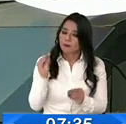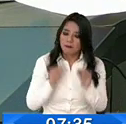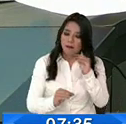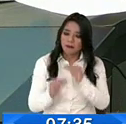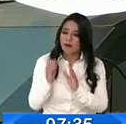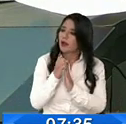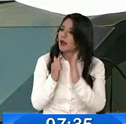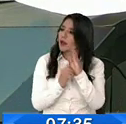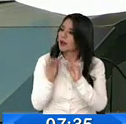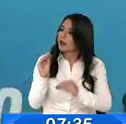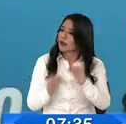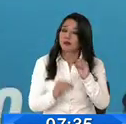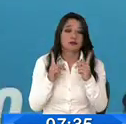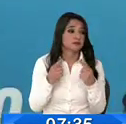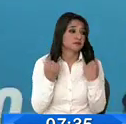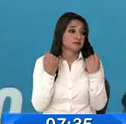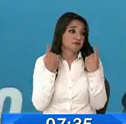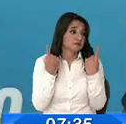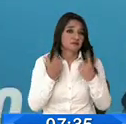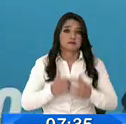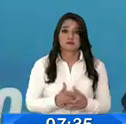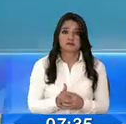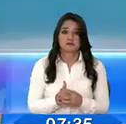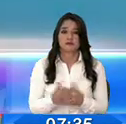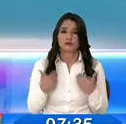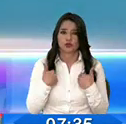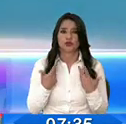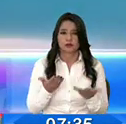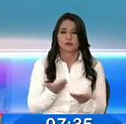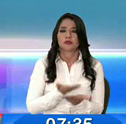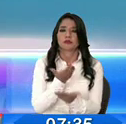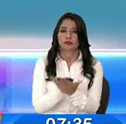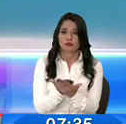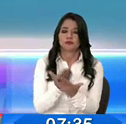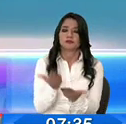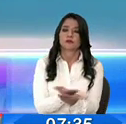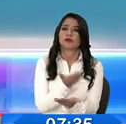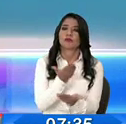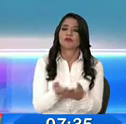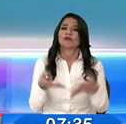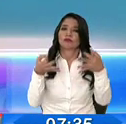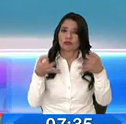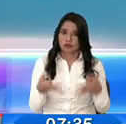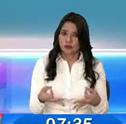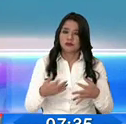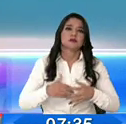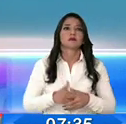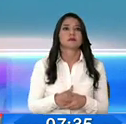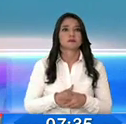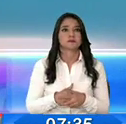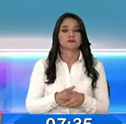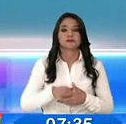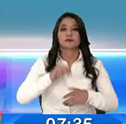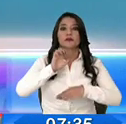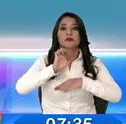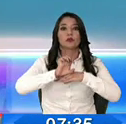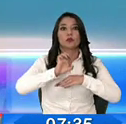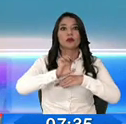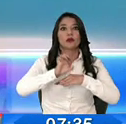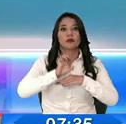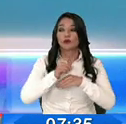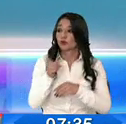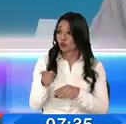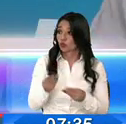es lo que no entiendo nosotros hemos hecho varias propuestas definitivamente en el ecuador está